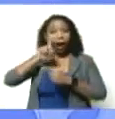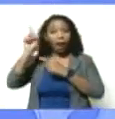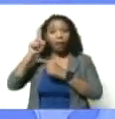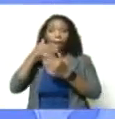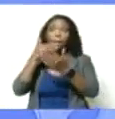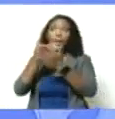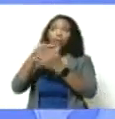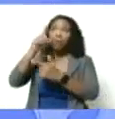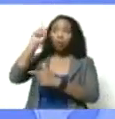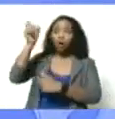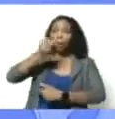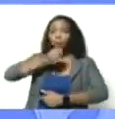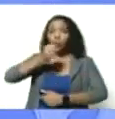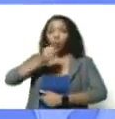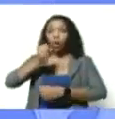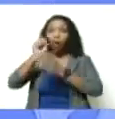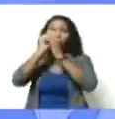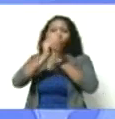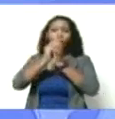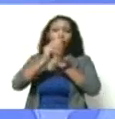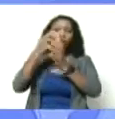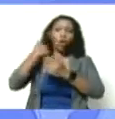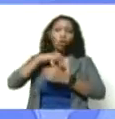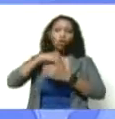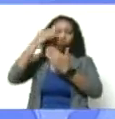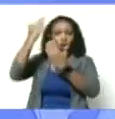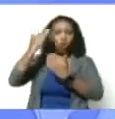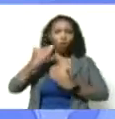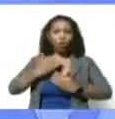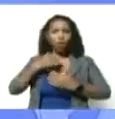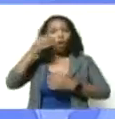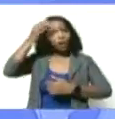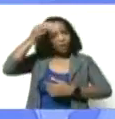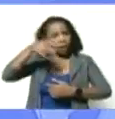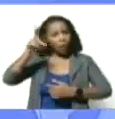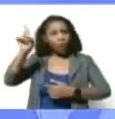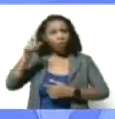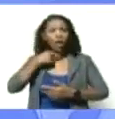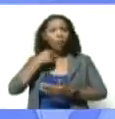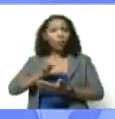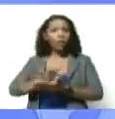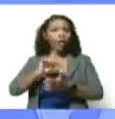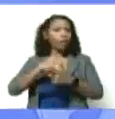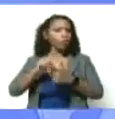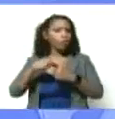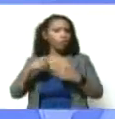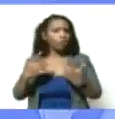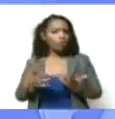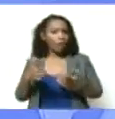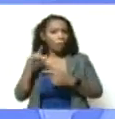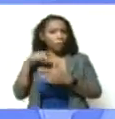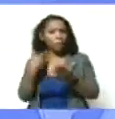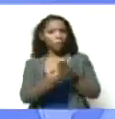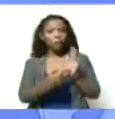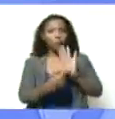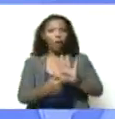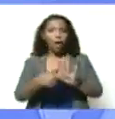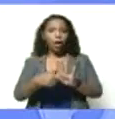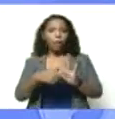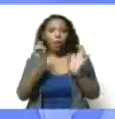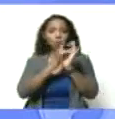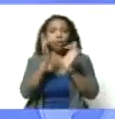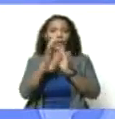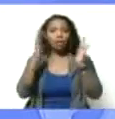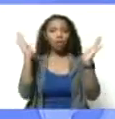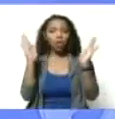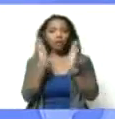pedimos a Earle que ore por nosotros. Creamos en eso. La muerte, entonces, mostrada por Cristo en la